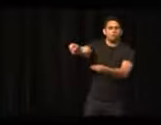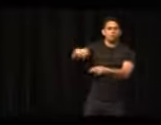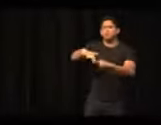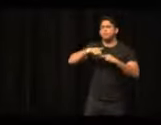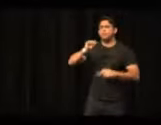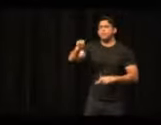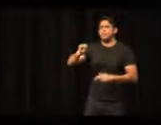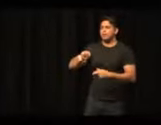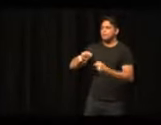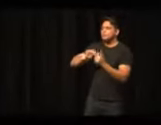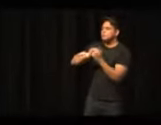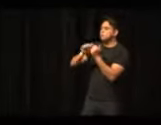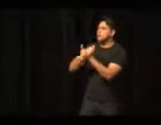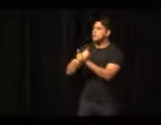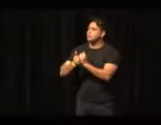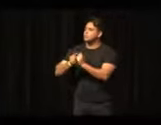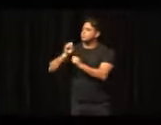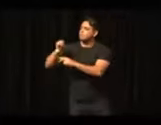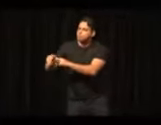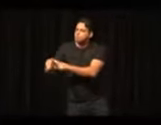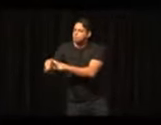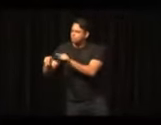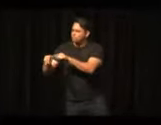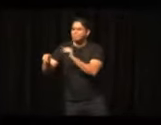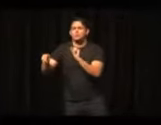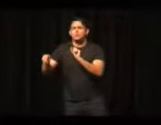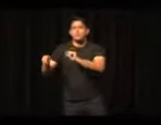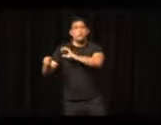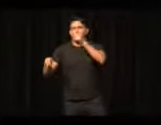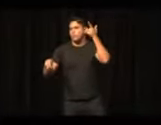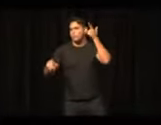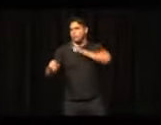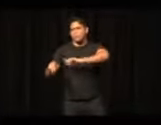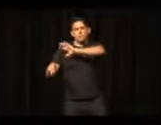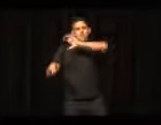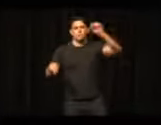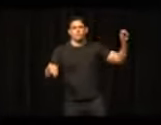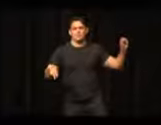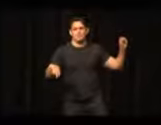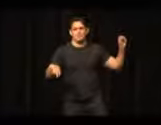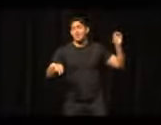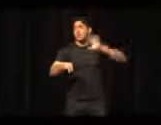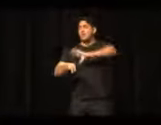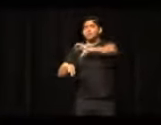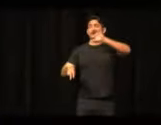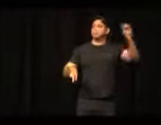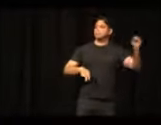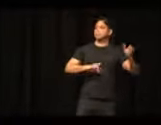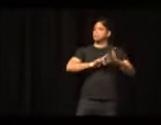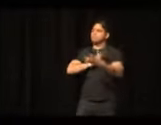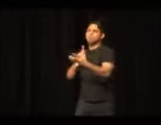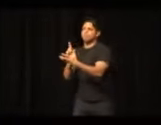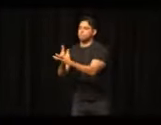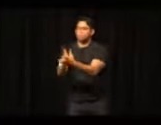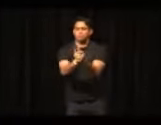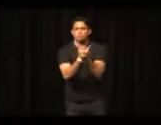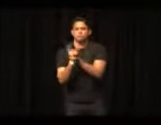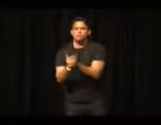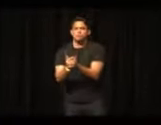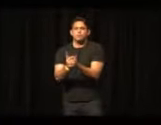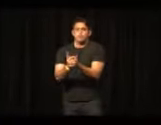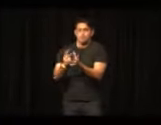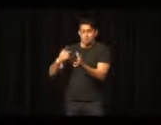que esa cuestión de la participación es una conquista. Y si es una conquista, tiene está relacionado con esa forma de ser